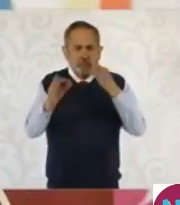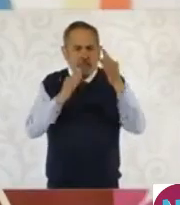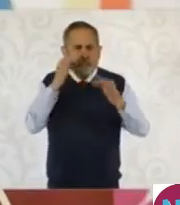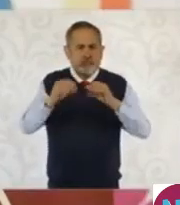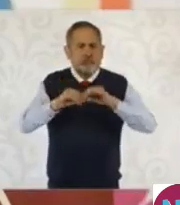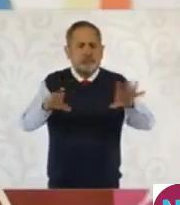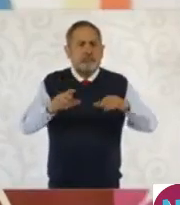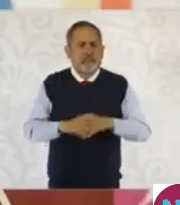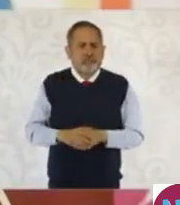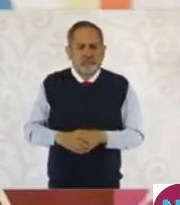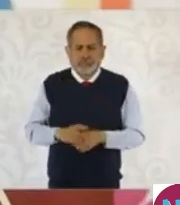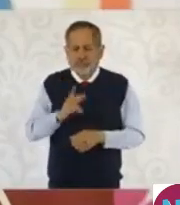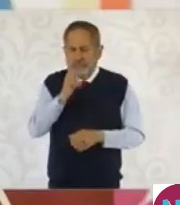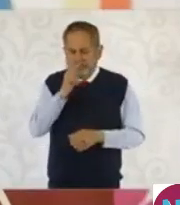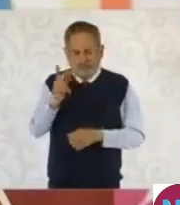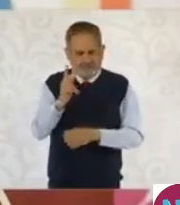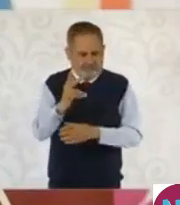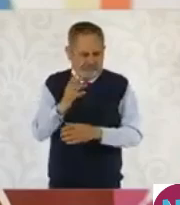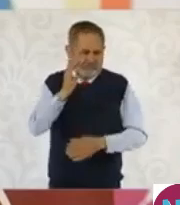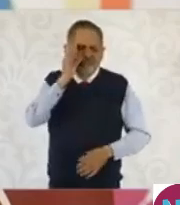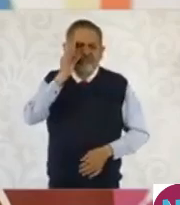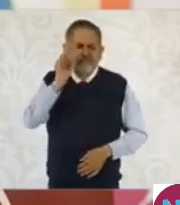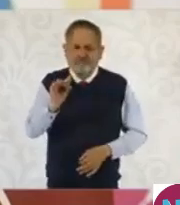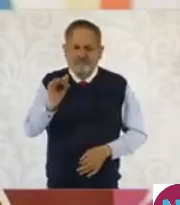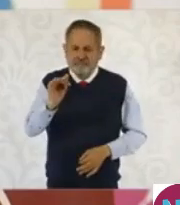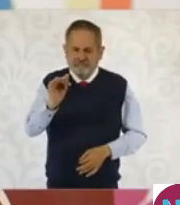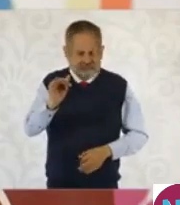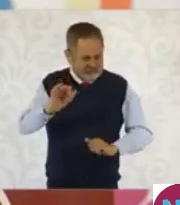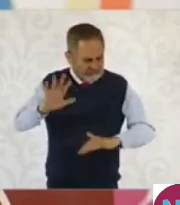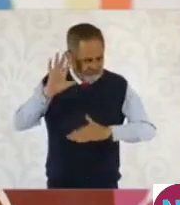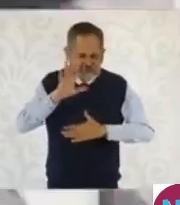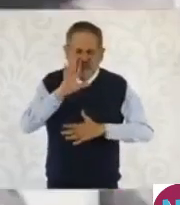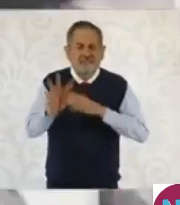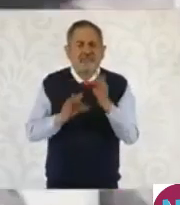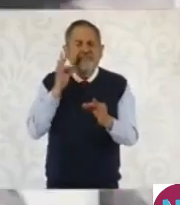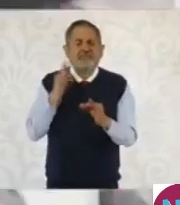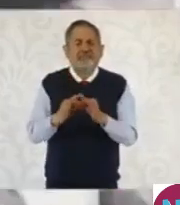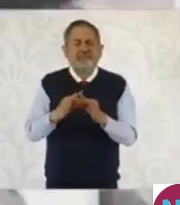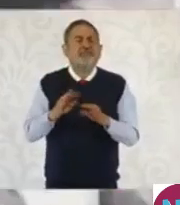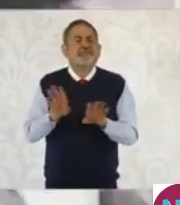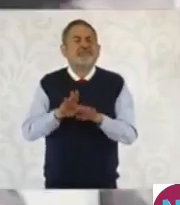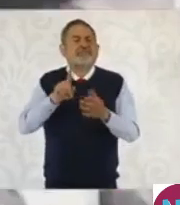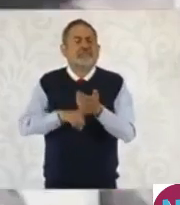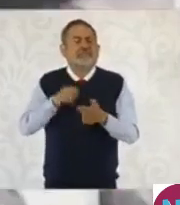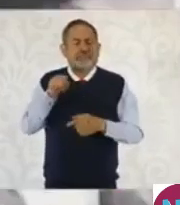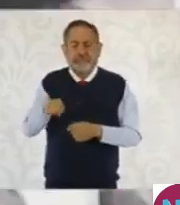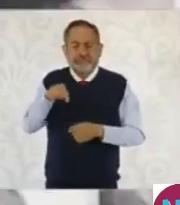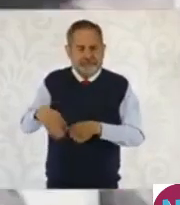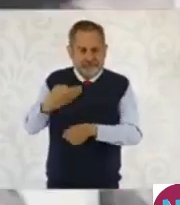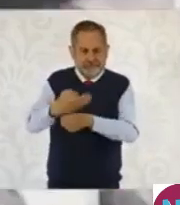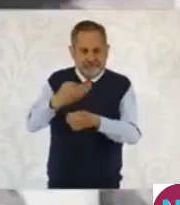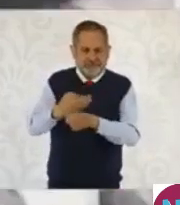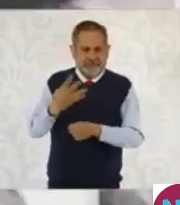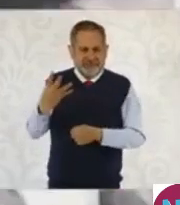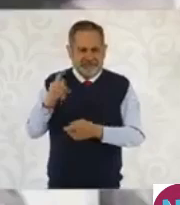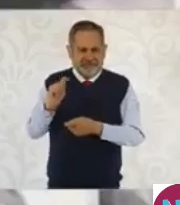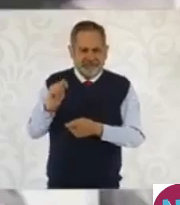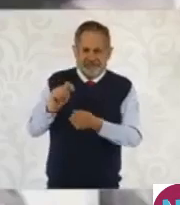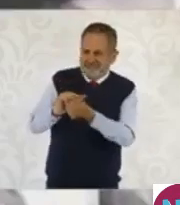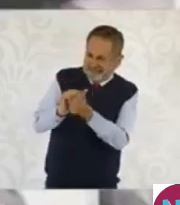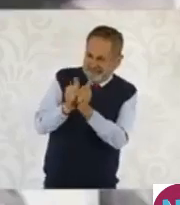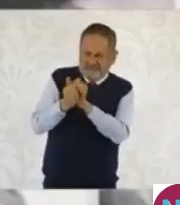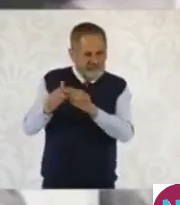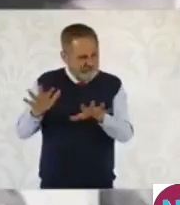honra la palabra empeñada y da testimonio del sentido profundo que vive la transformación en